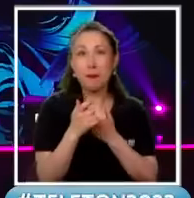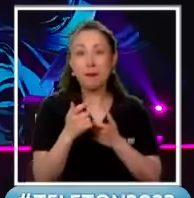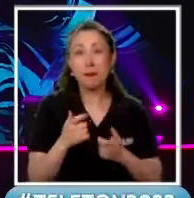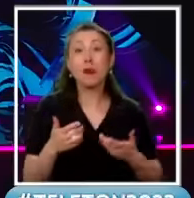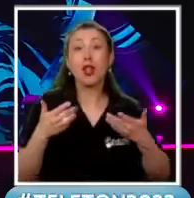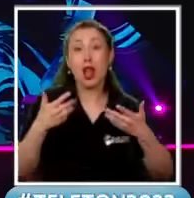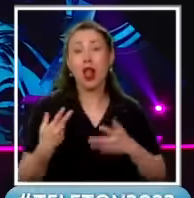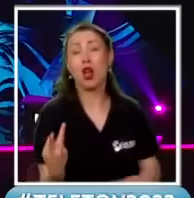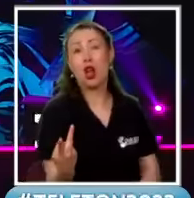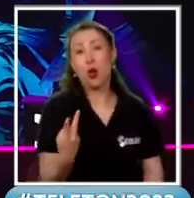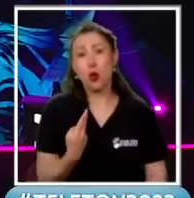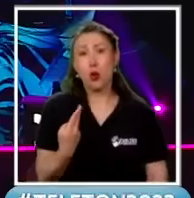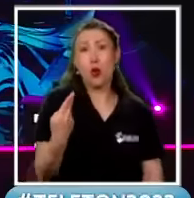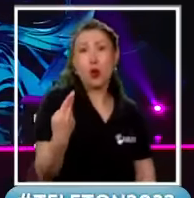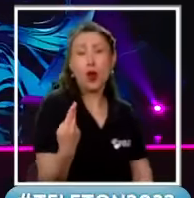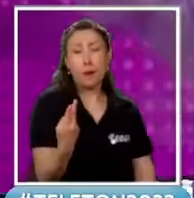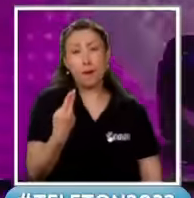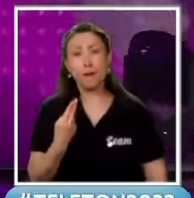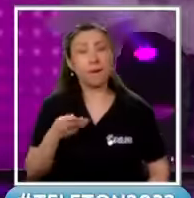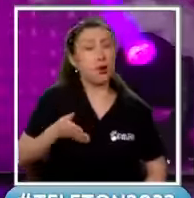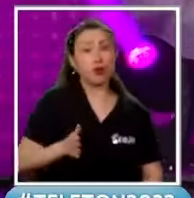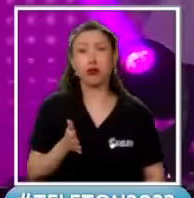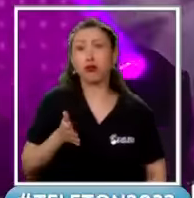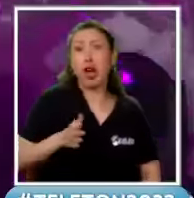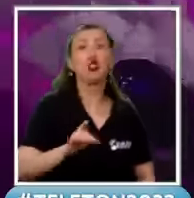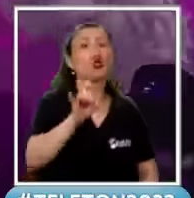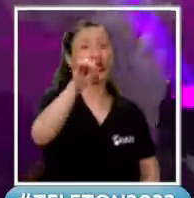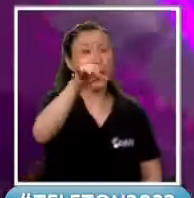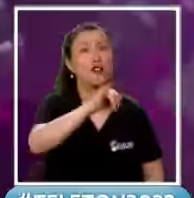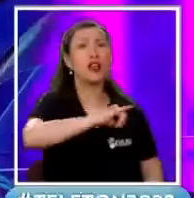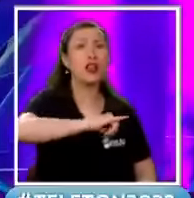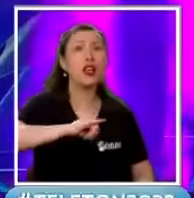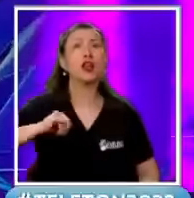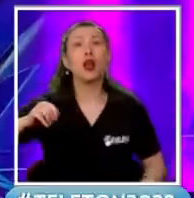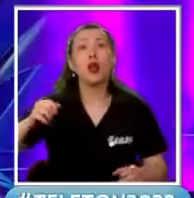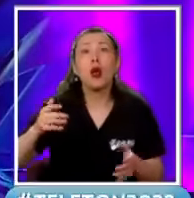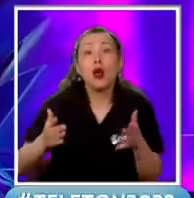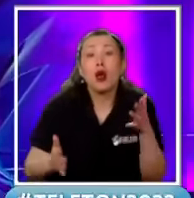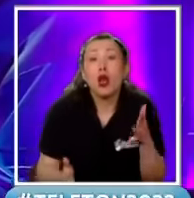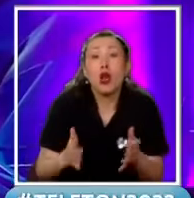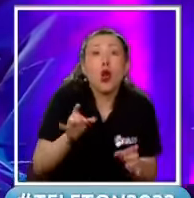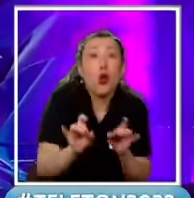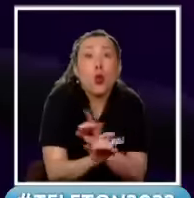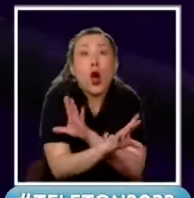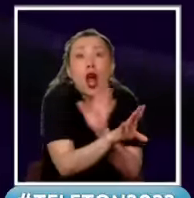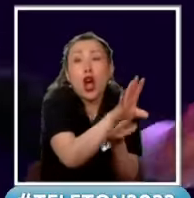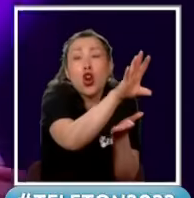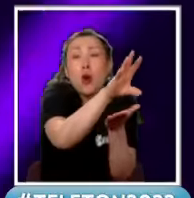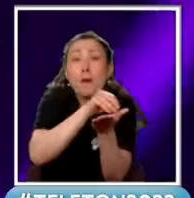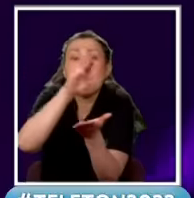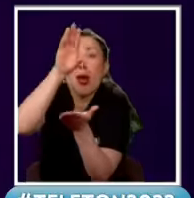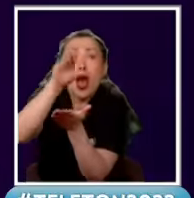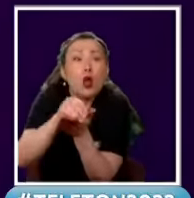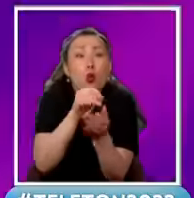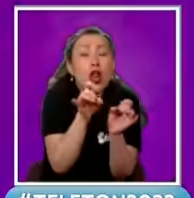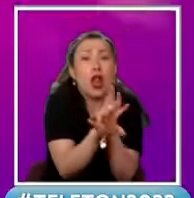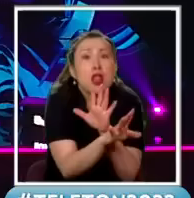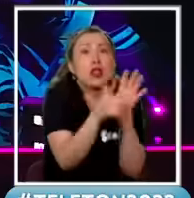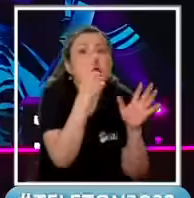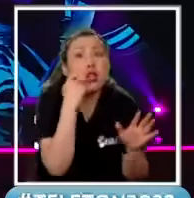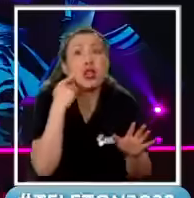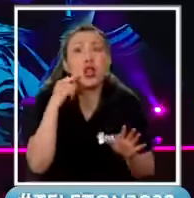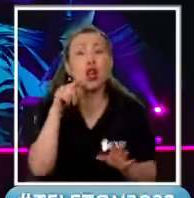Ahora juntos de límites ya no sabrás. Puedo hacer hasta el negro, hasta el Marte. Tú